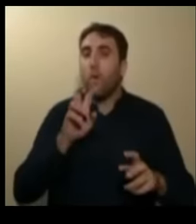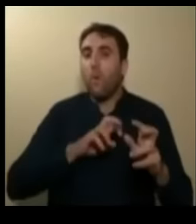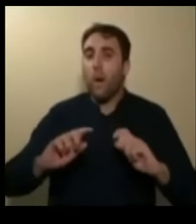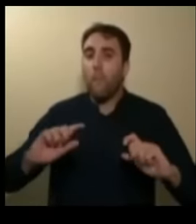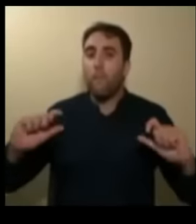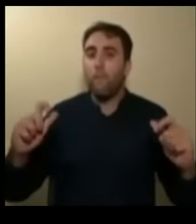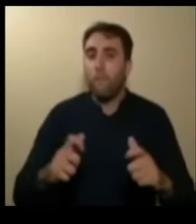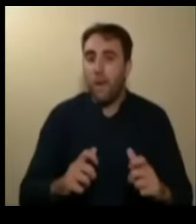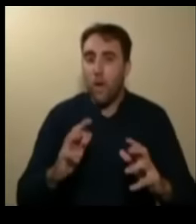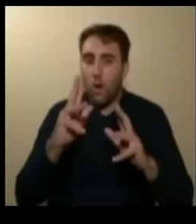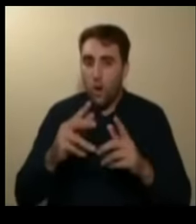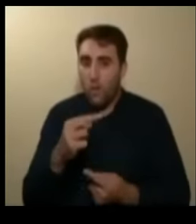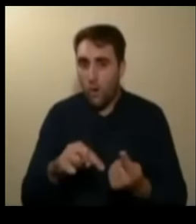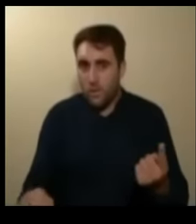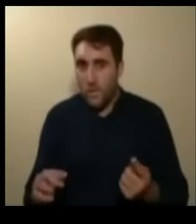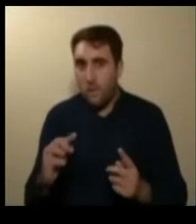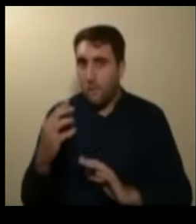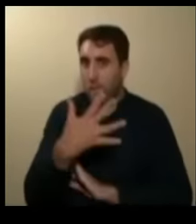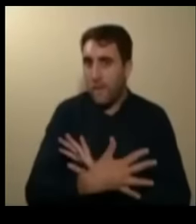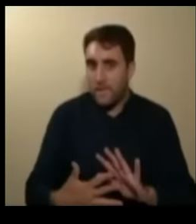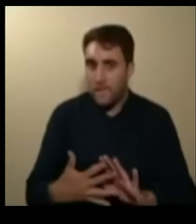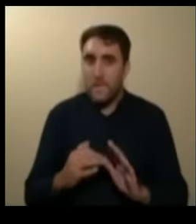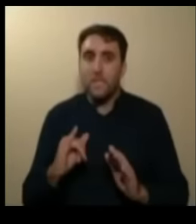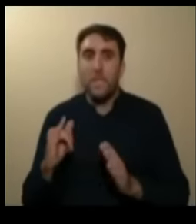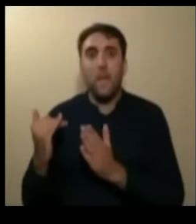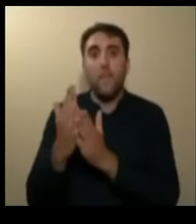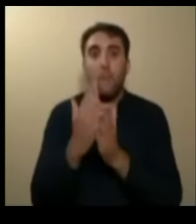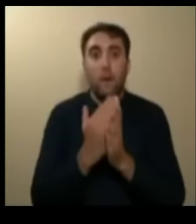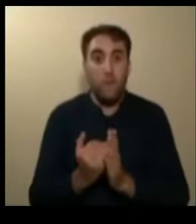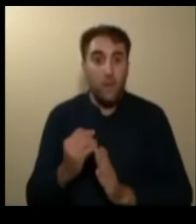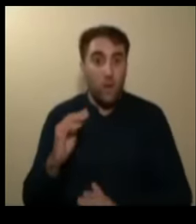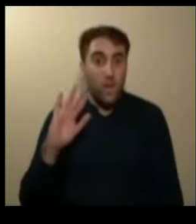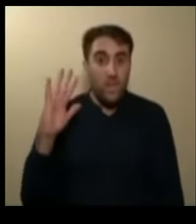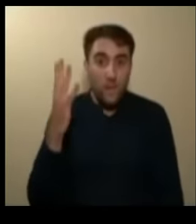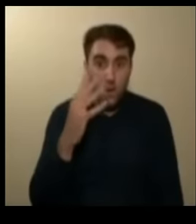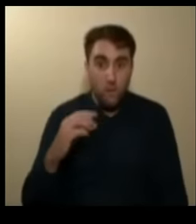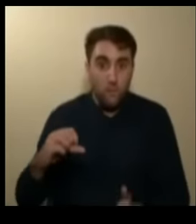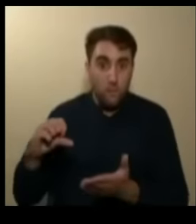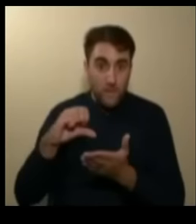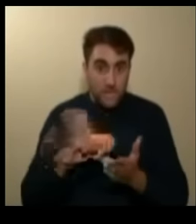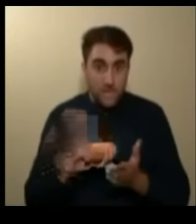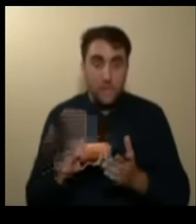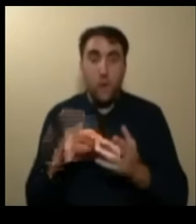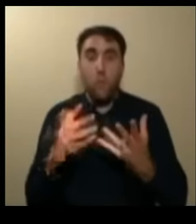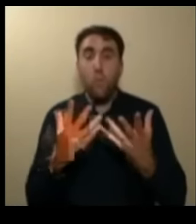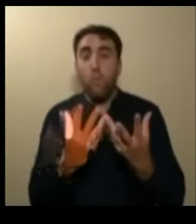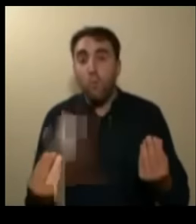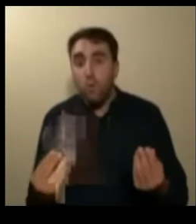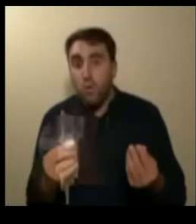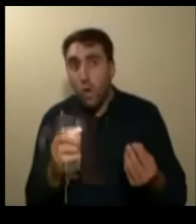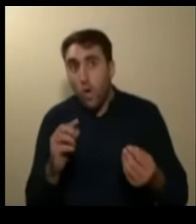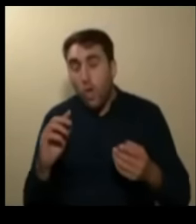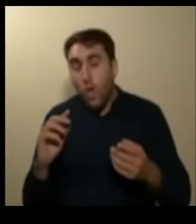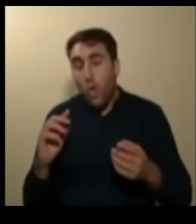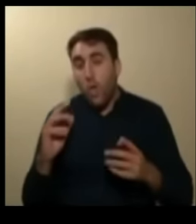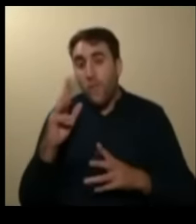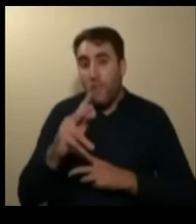y a disminuir en todo el país. Hay departamentos en el interior del país donde muchos de estos delitos se han reducido en más de